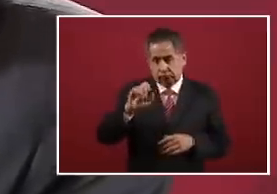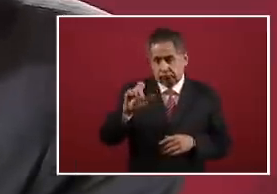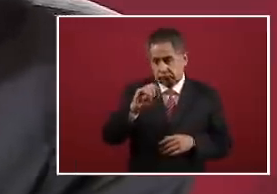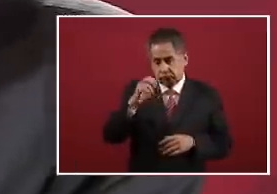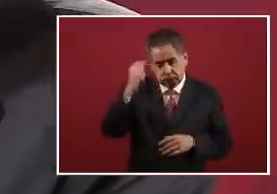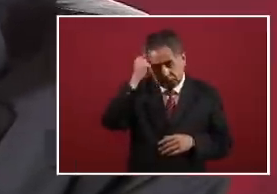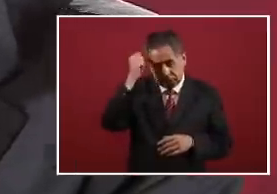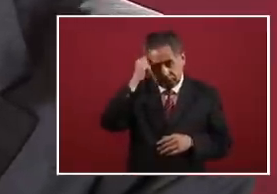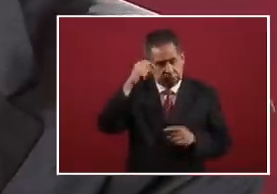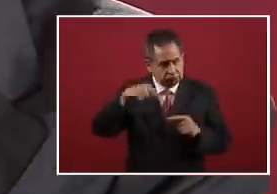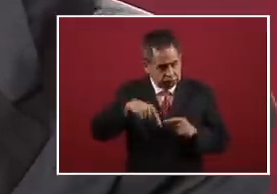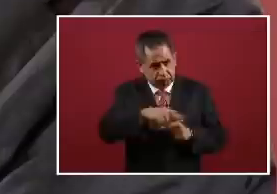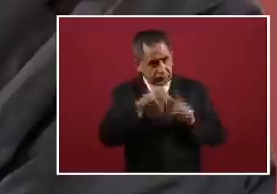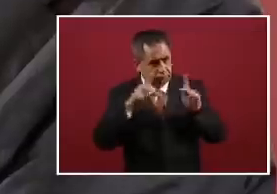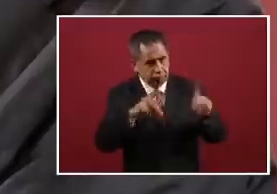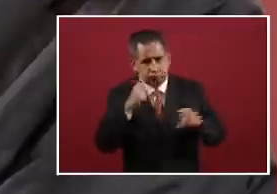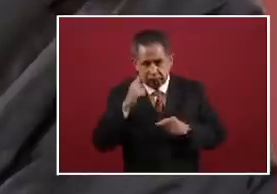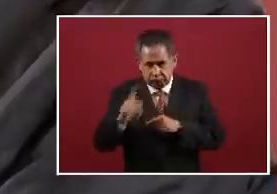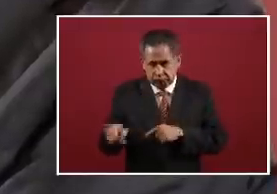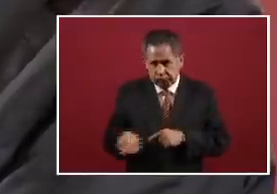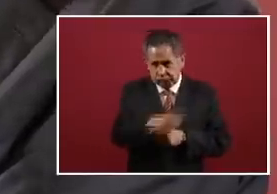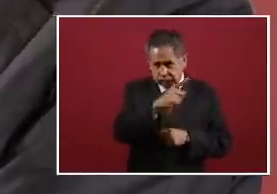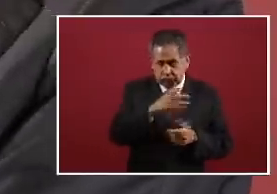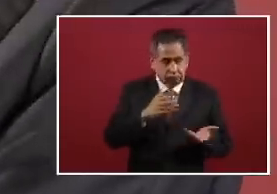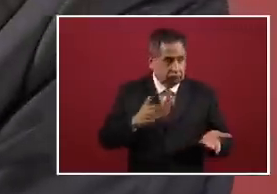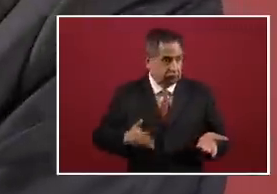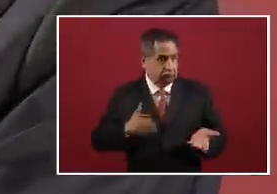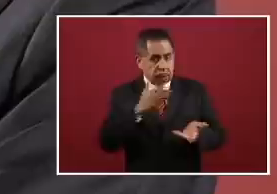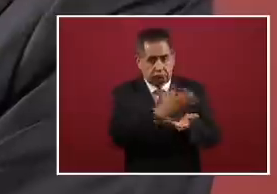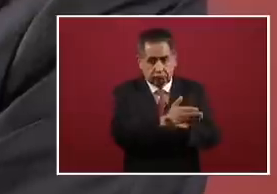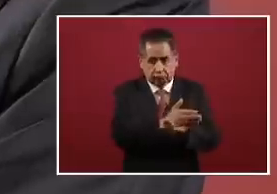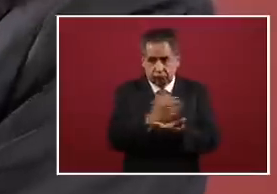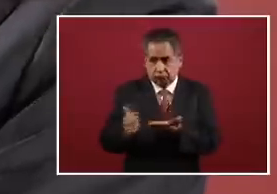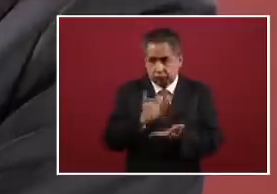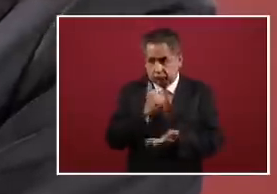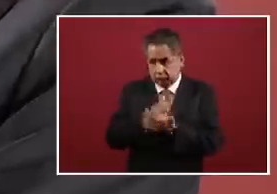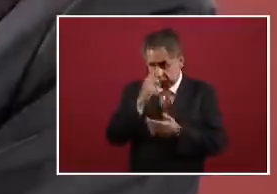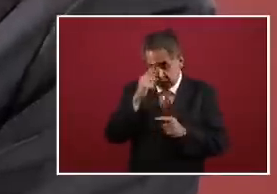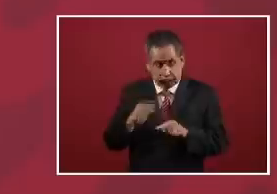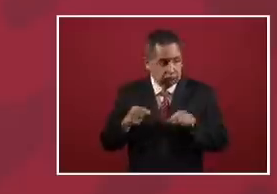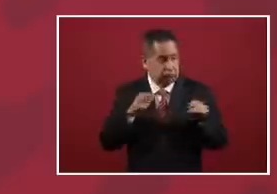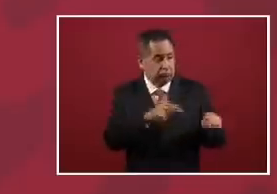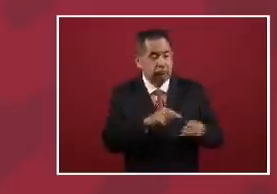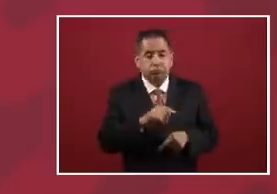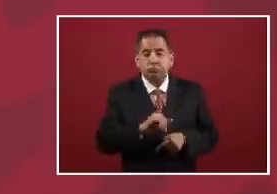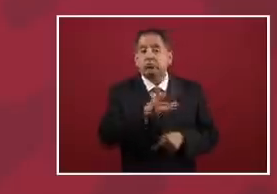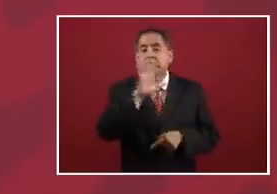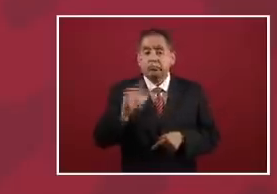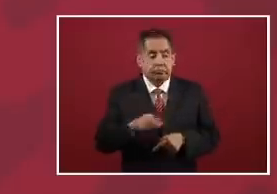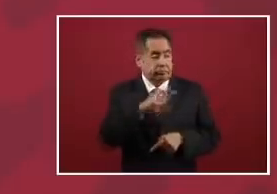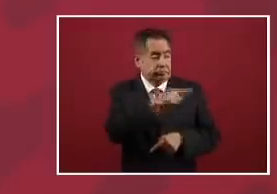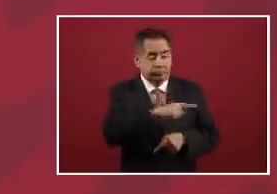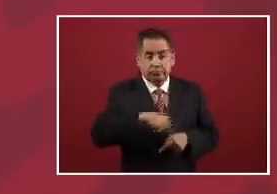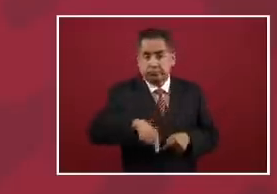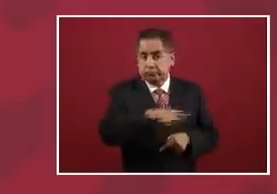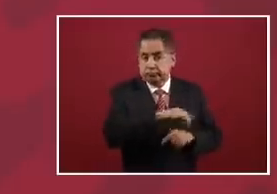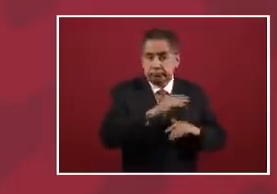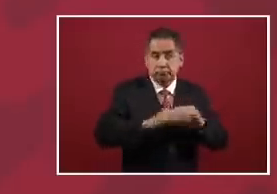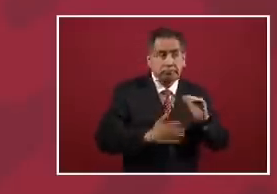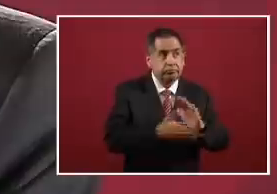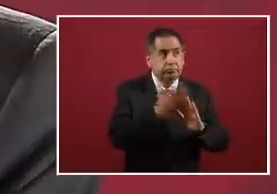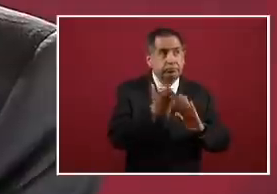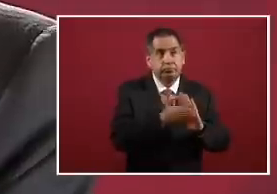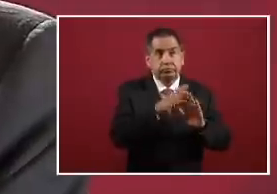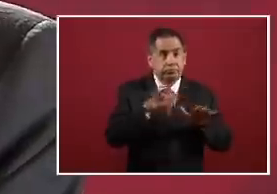Ciudad de México, vayan a Texcoco. Y ahí donde iban a construir el